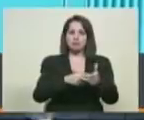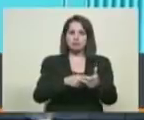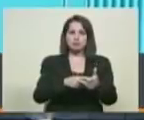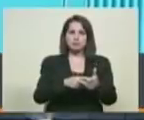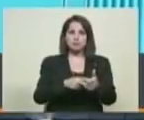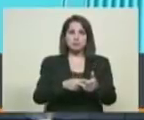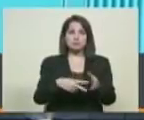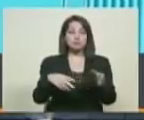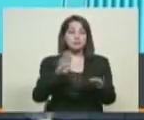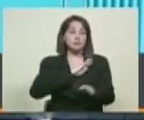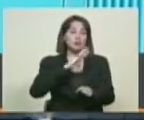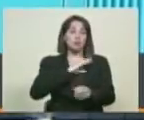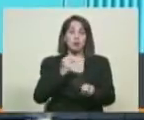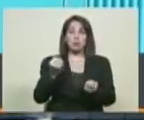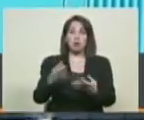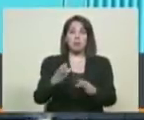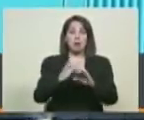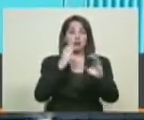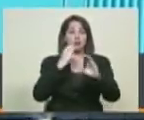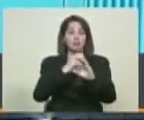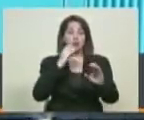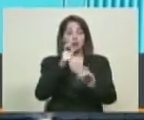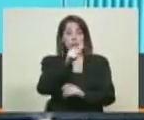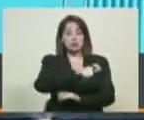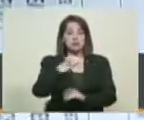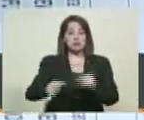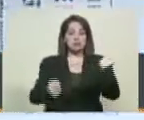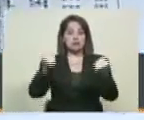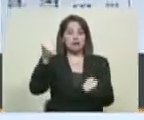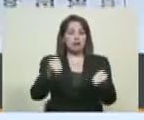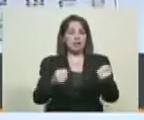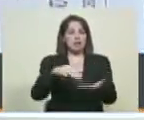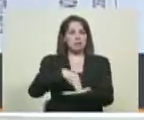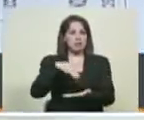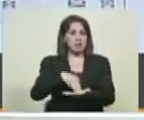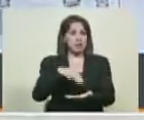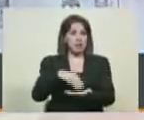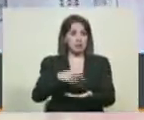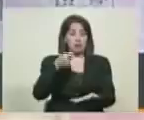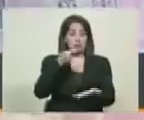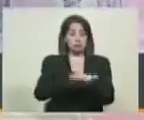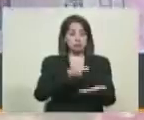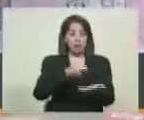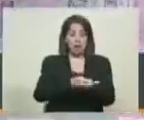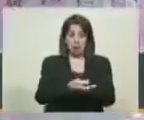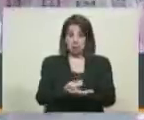los transportistas del estado Miranda. Aprobado. Insumos.